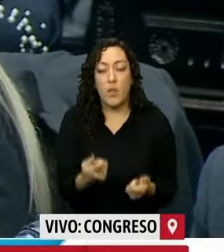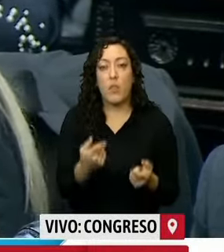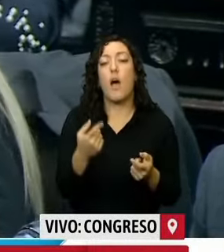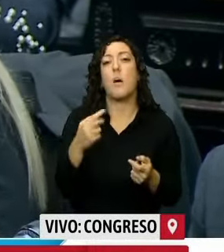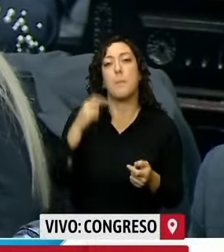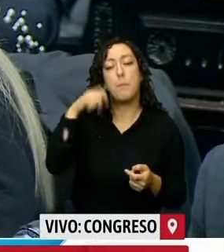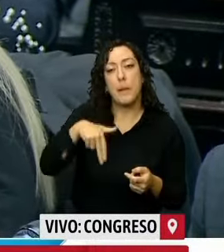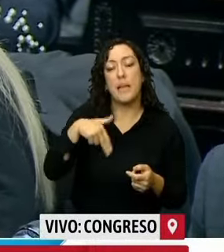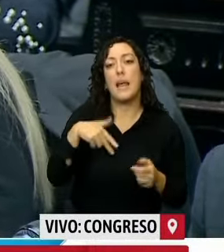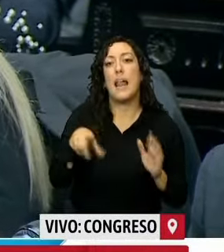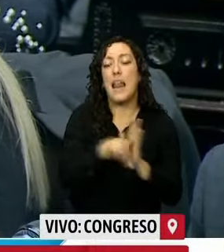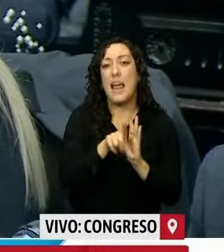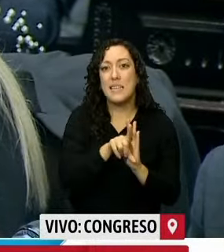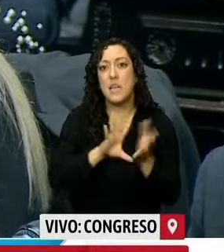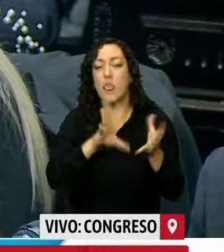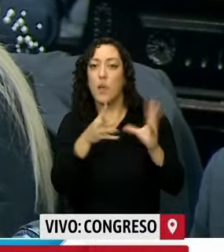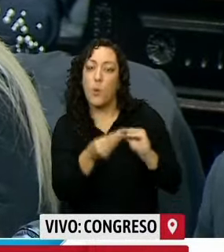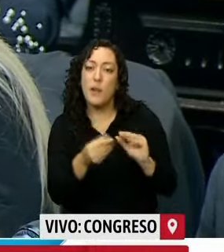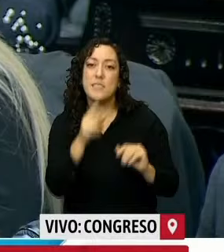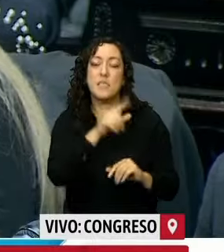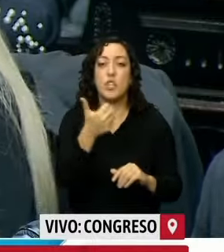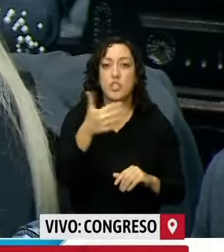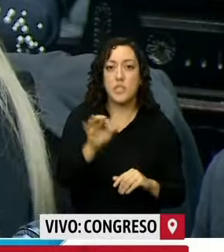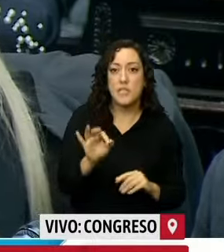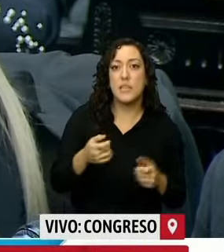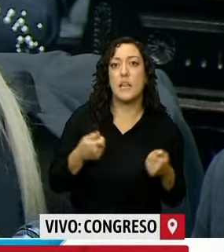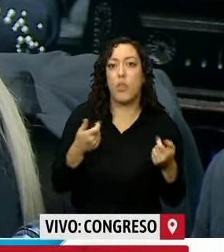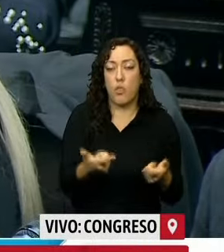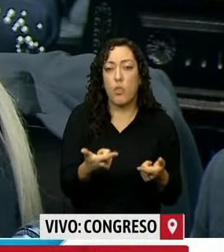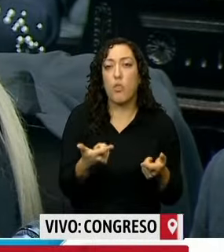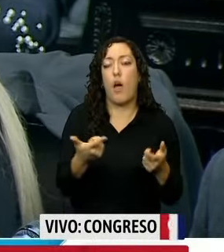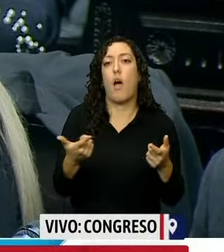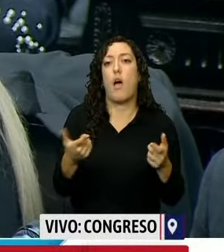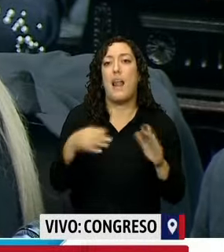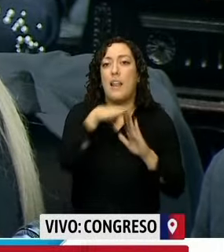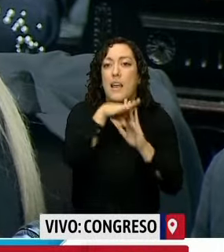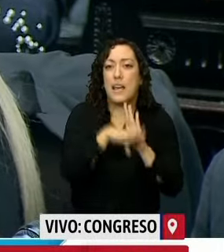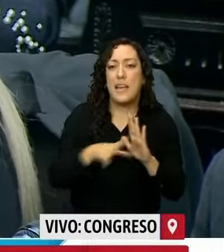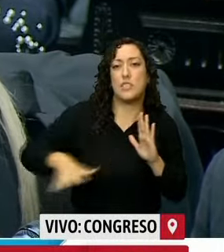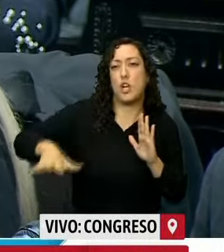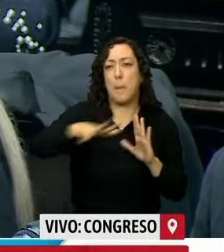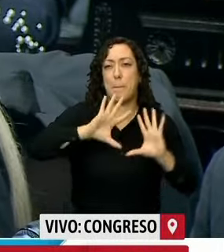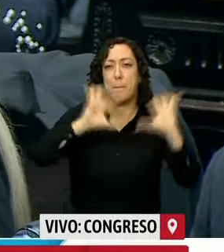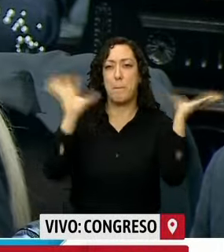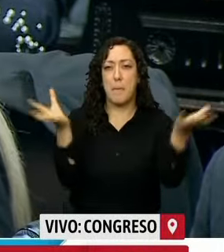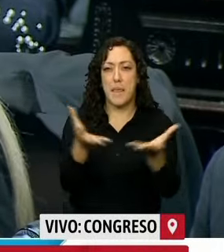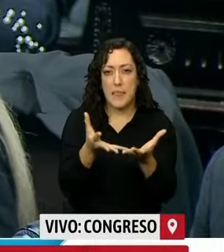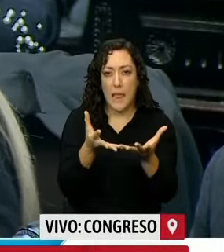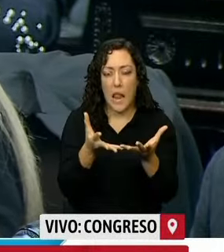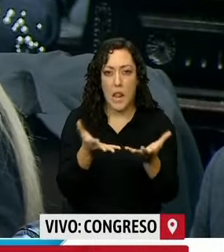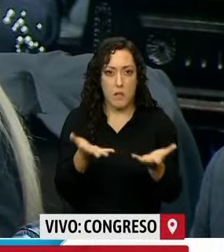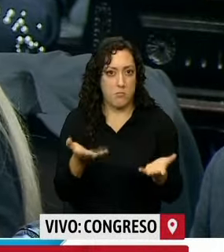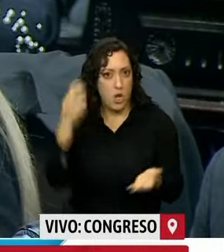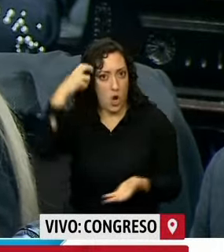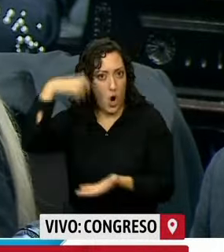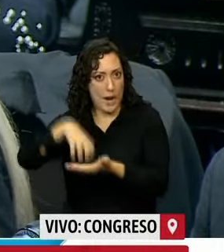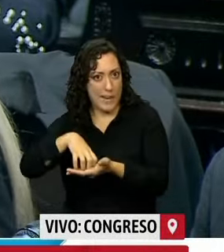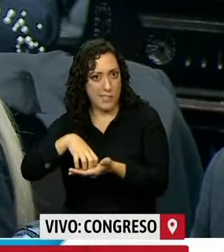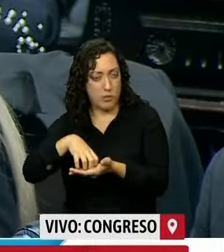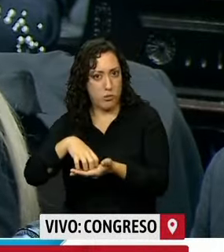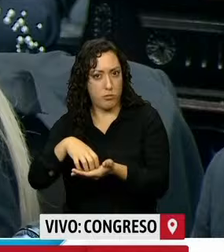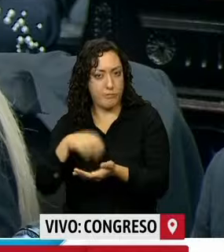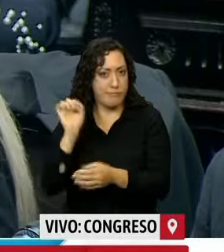adecuar leyes y el 160 se lo faculta a elaborar una legislación ambiental todo esto sin pasar por el congreso es una